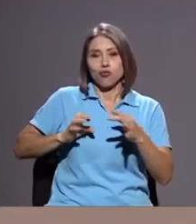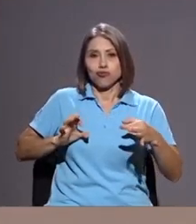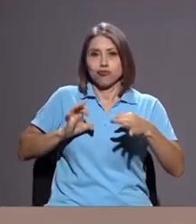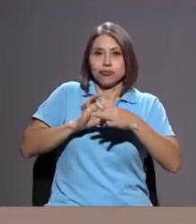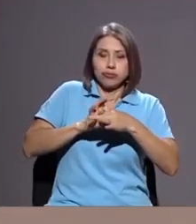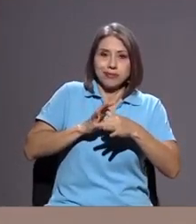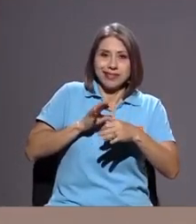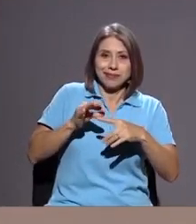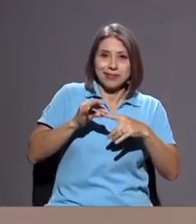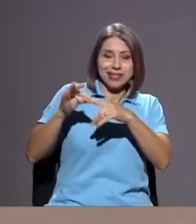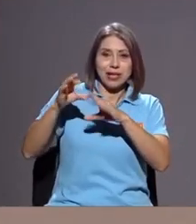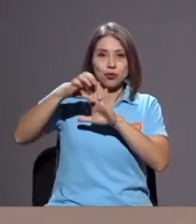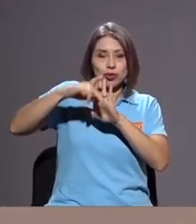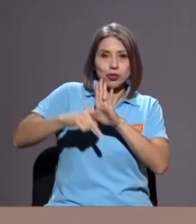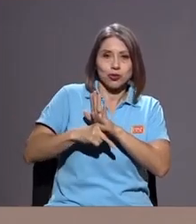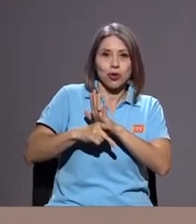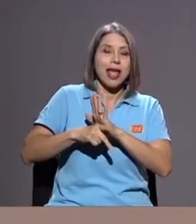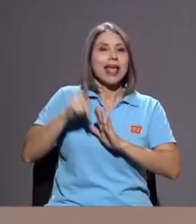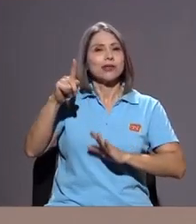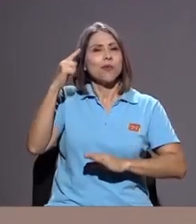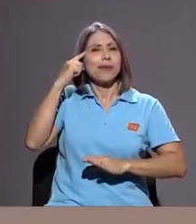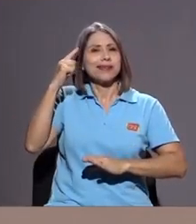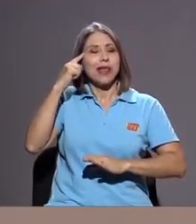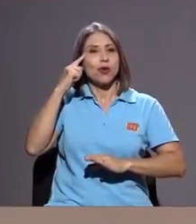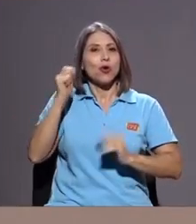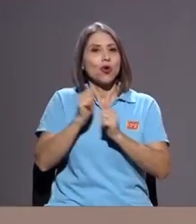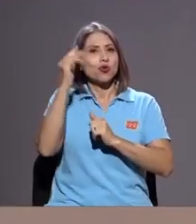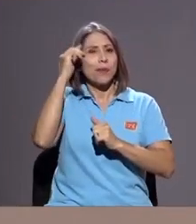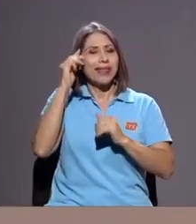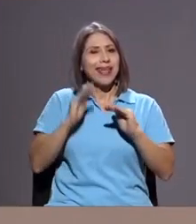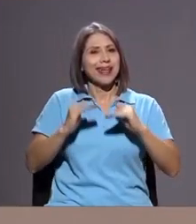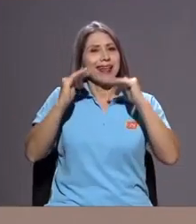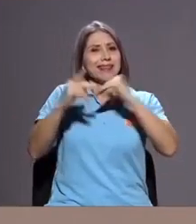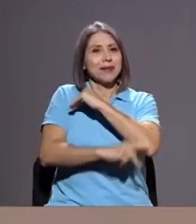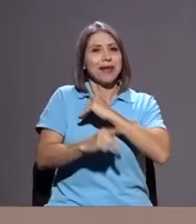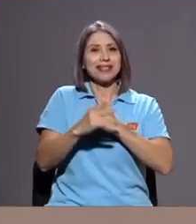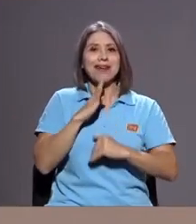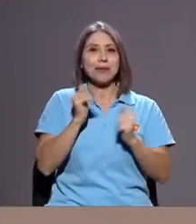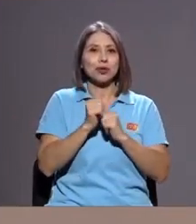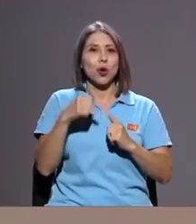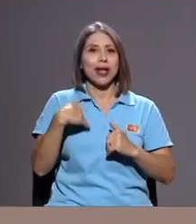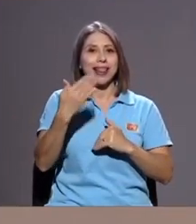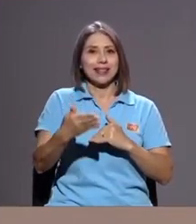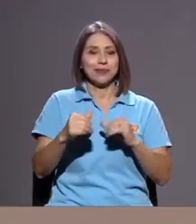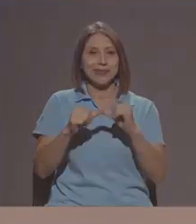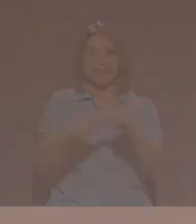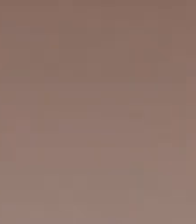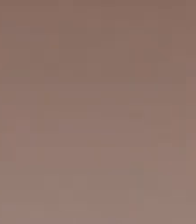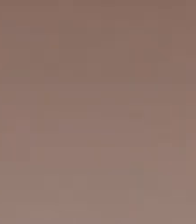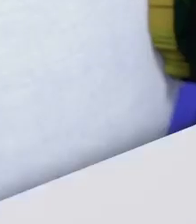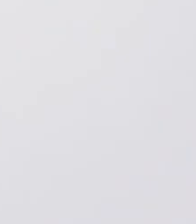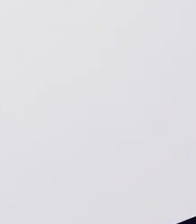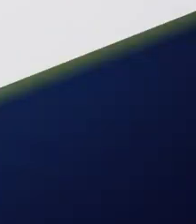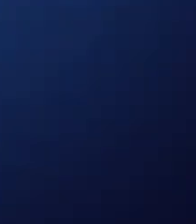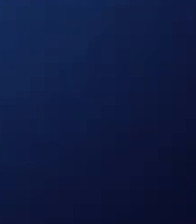que con su mente engrandece al país, y hablaremos con él una vez que el canal nos invite a hacerlo. Regresamos.